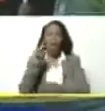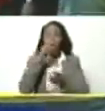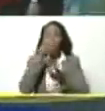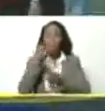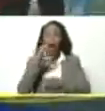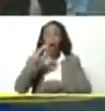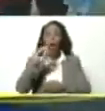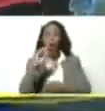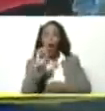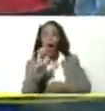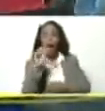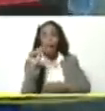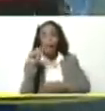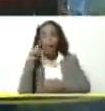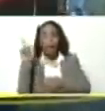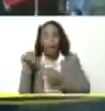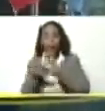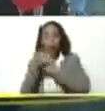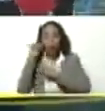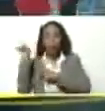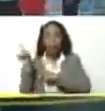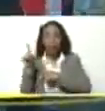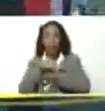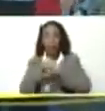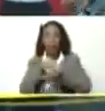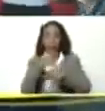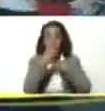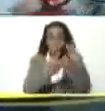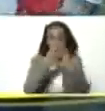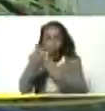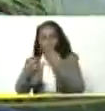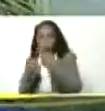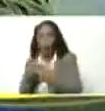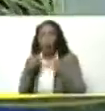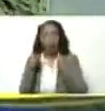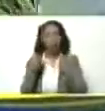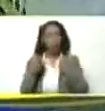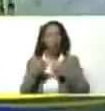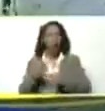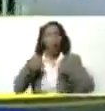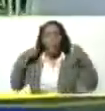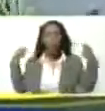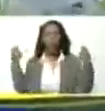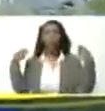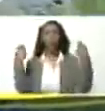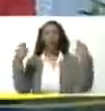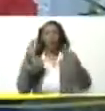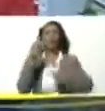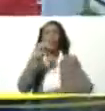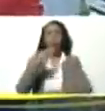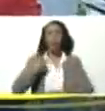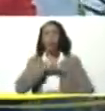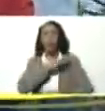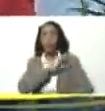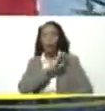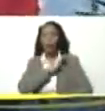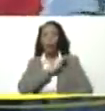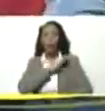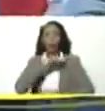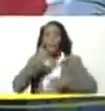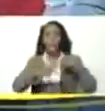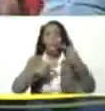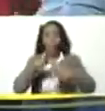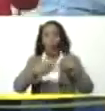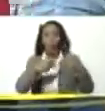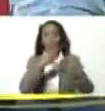ha venido trabajando de manera muy cercana con el Ministerio de Turismo para la promoción también de nuestros productos que son parte de